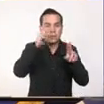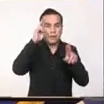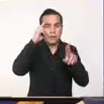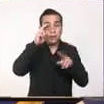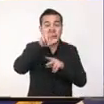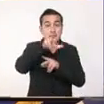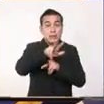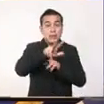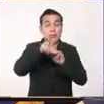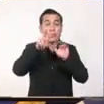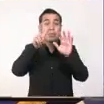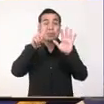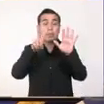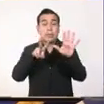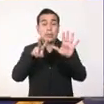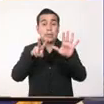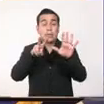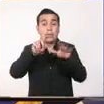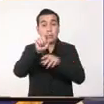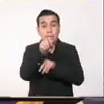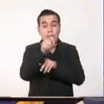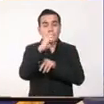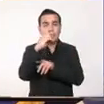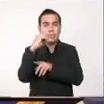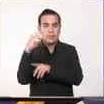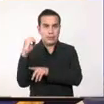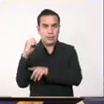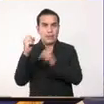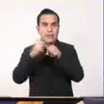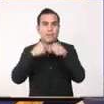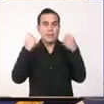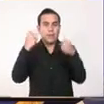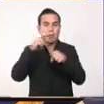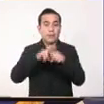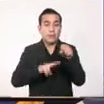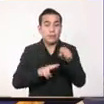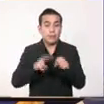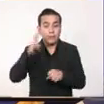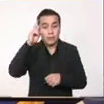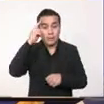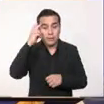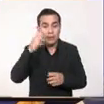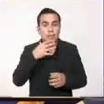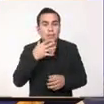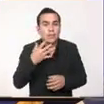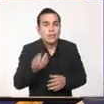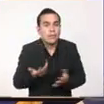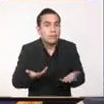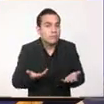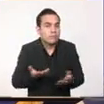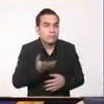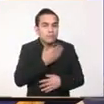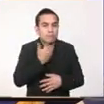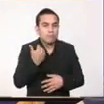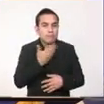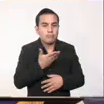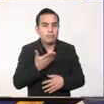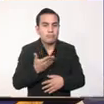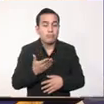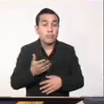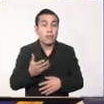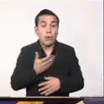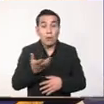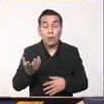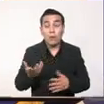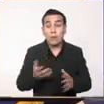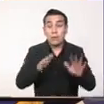robó 37.000 millones de dólares. Ahora están escandalizados porque la deuda externa son 20.000 millones. Ellos se robaron 37.000. Pagaríamos la deuda